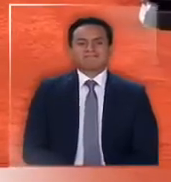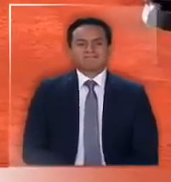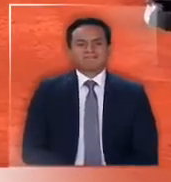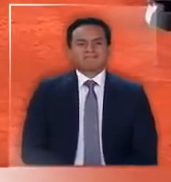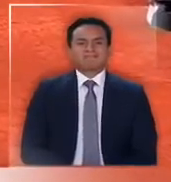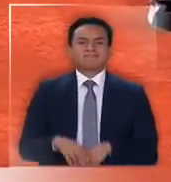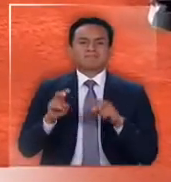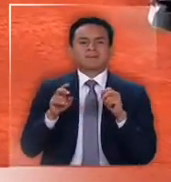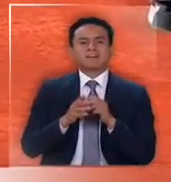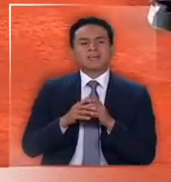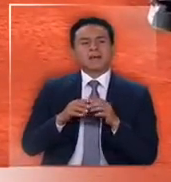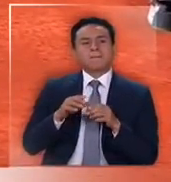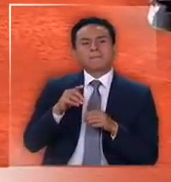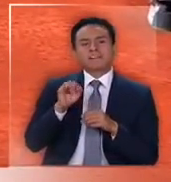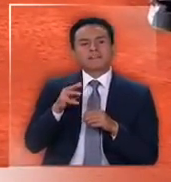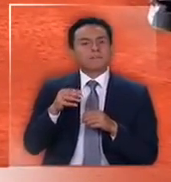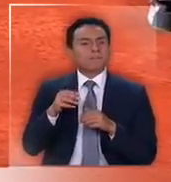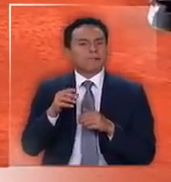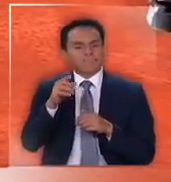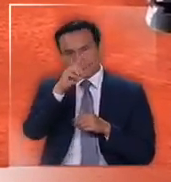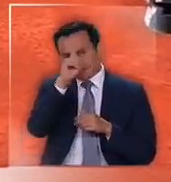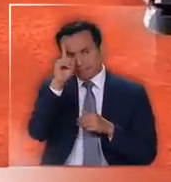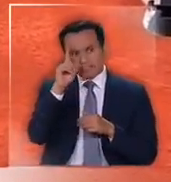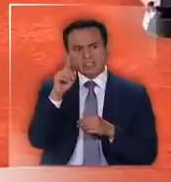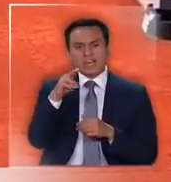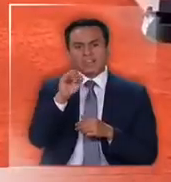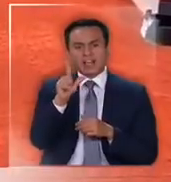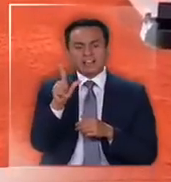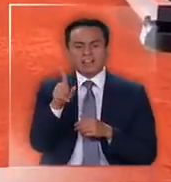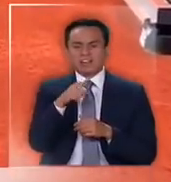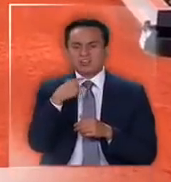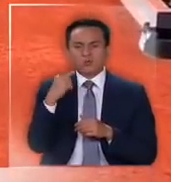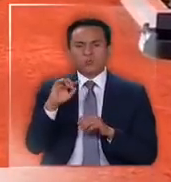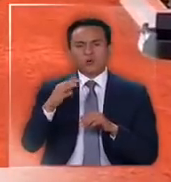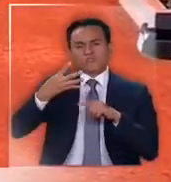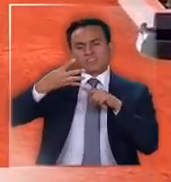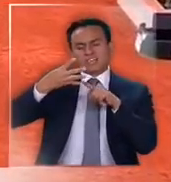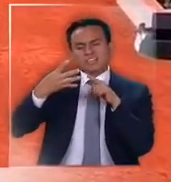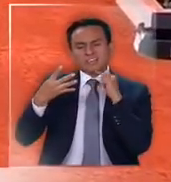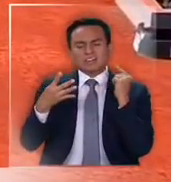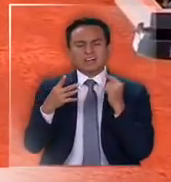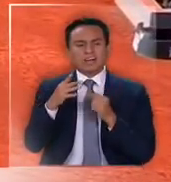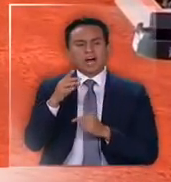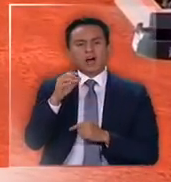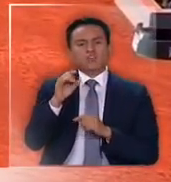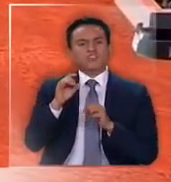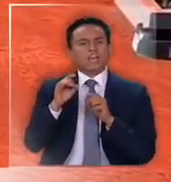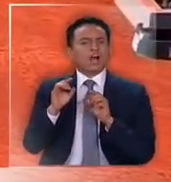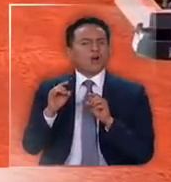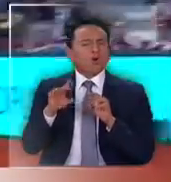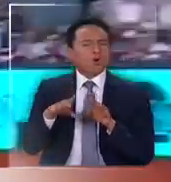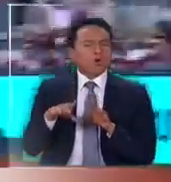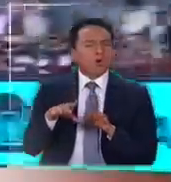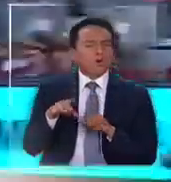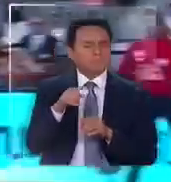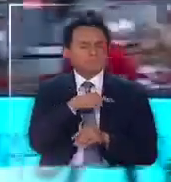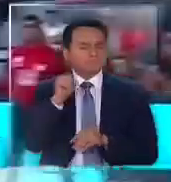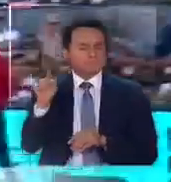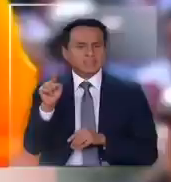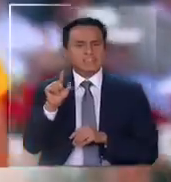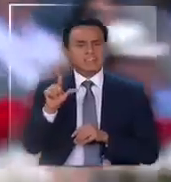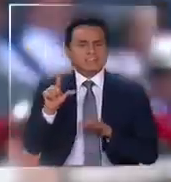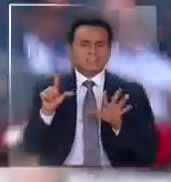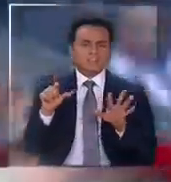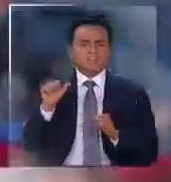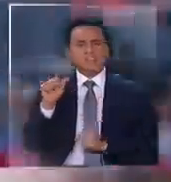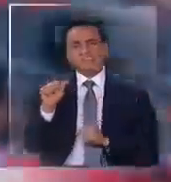Y en el Máster de Madrid, el español Rafael Nadal cayó en cuartos de final ante el austriaco Dominic Thiem por 7-5